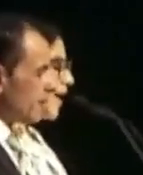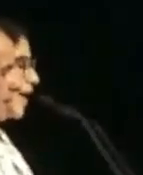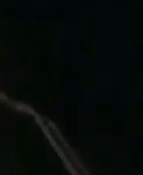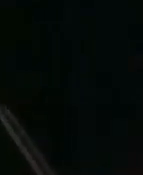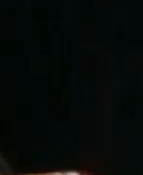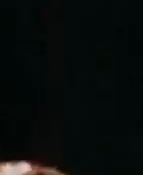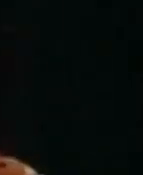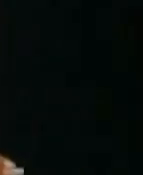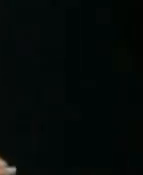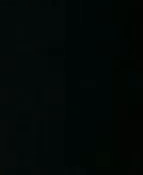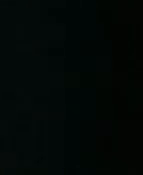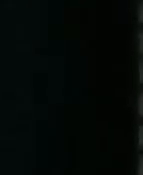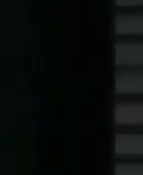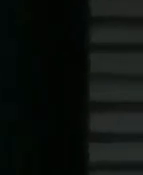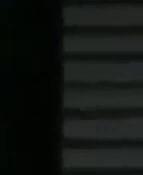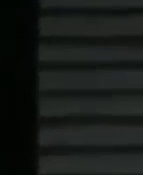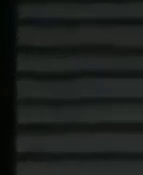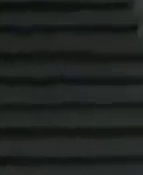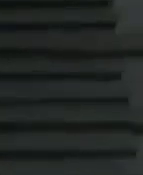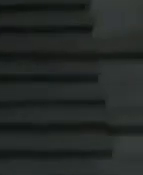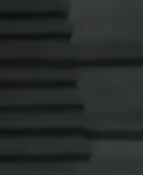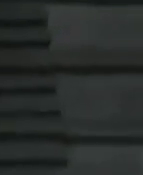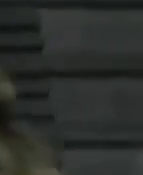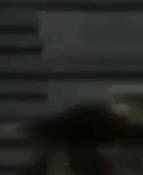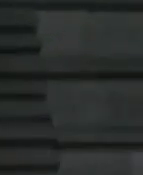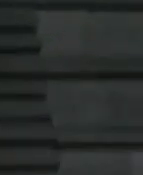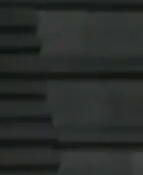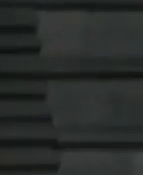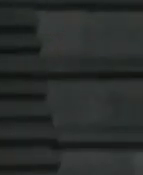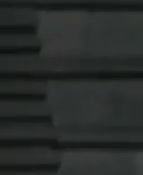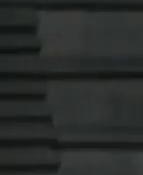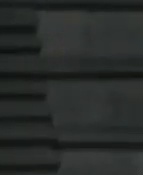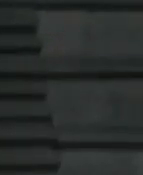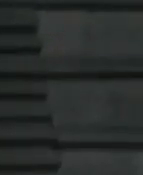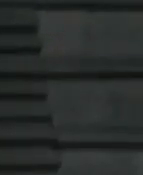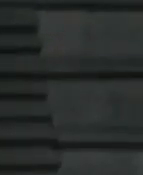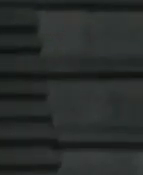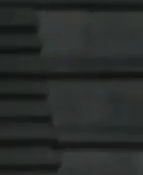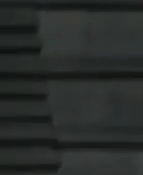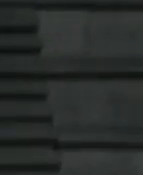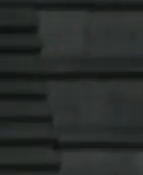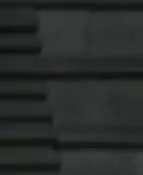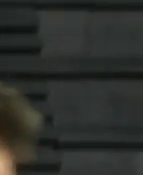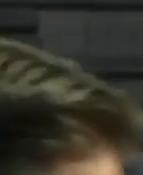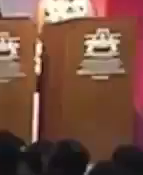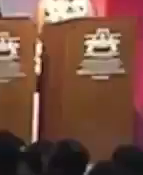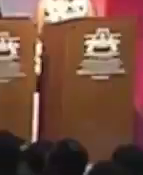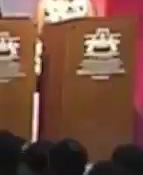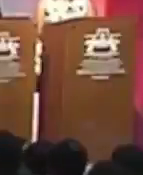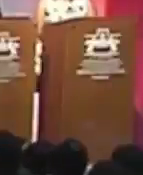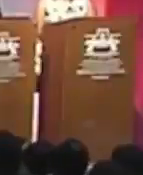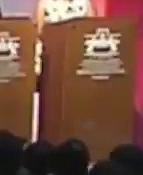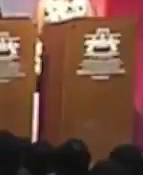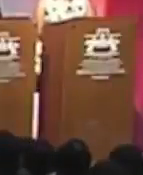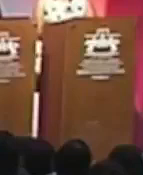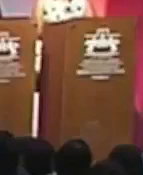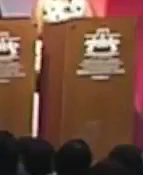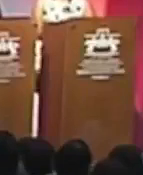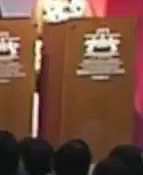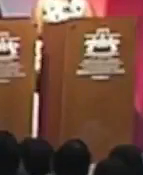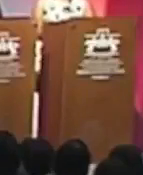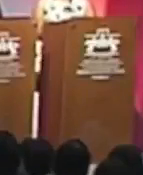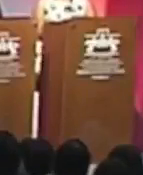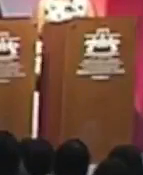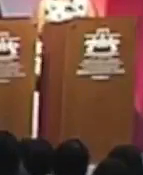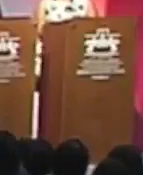Maestría en Comunicación y Cambio Social, doctora Claudia Magallanes Blanco, coordinadora.